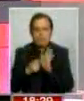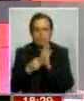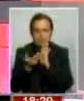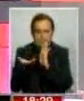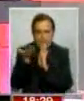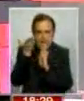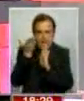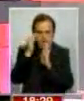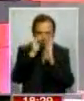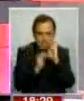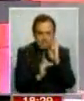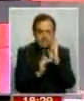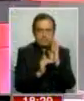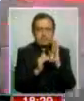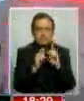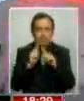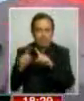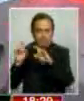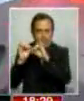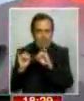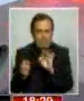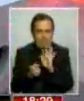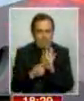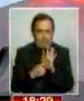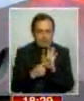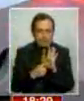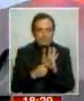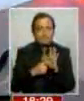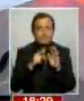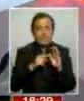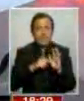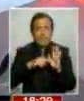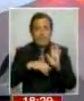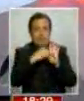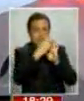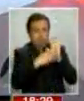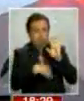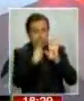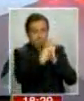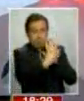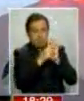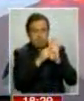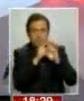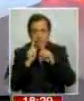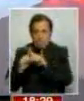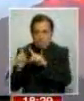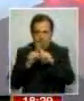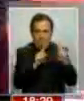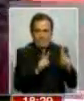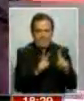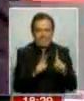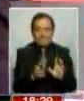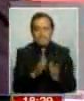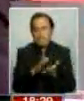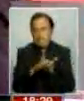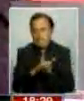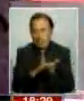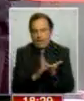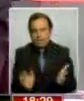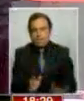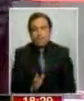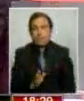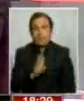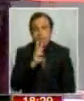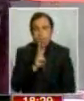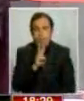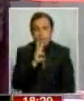más alcohol va a tener otro tipo de aumento. Entonces, la tabla se mantiene y la diferenciación se mantiene. Por ejemplo, un whisky